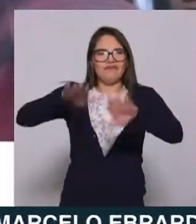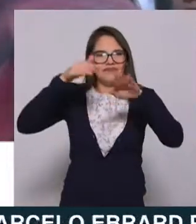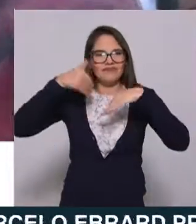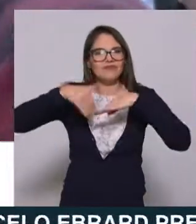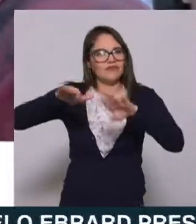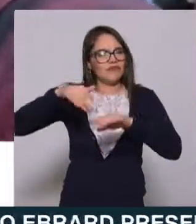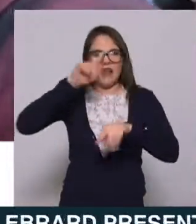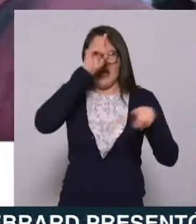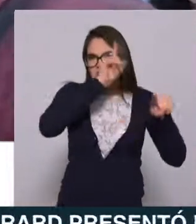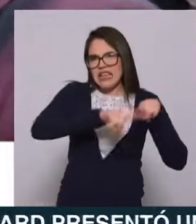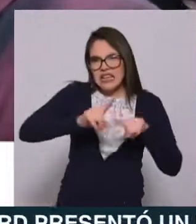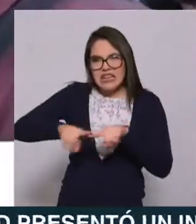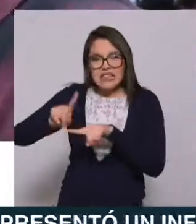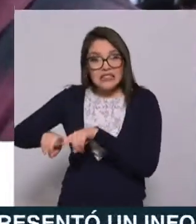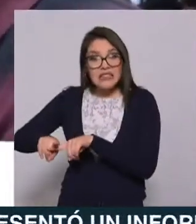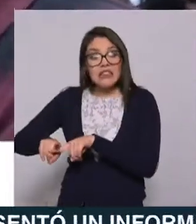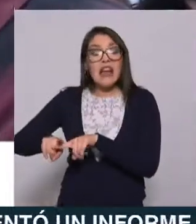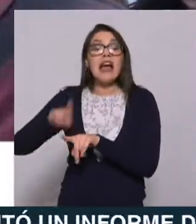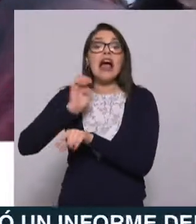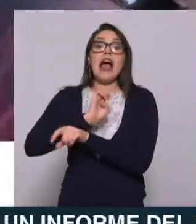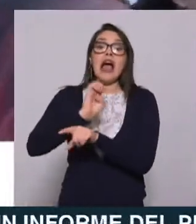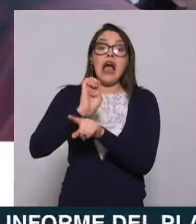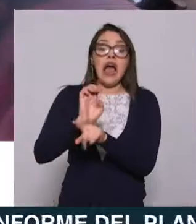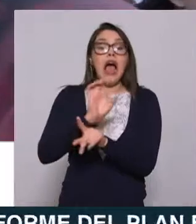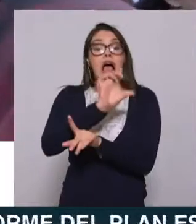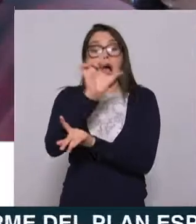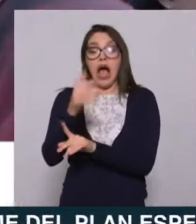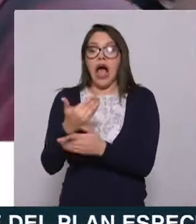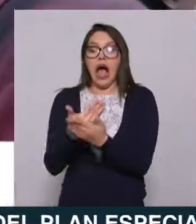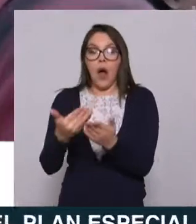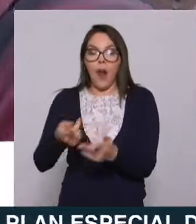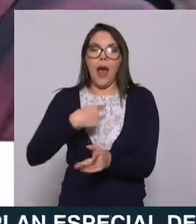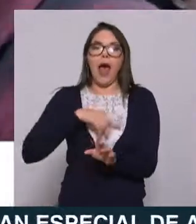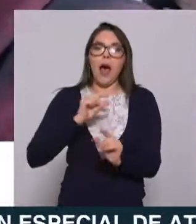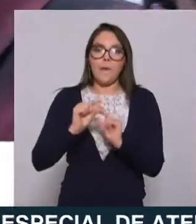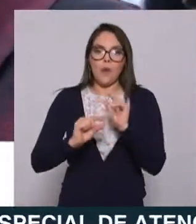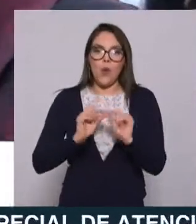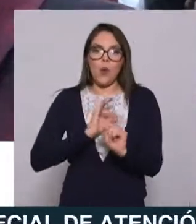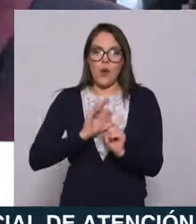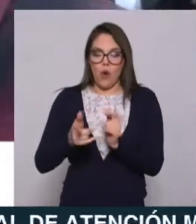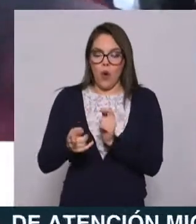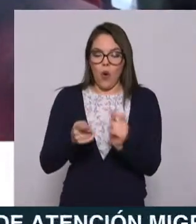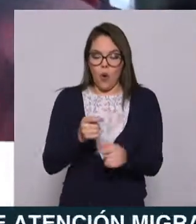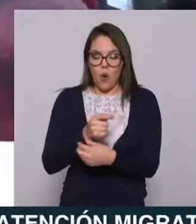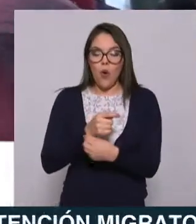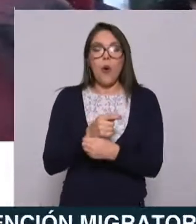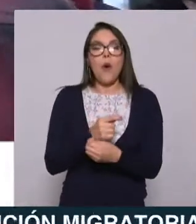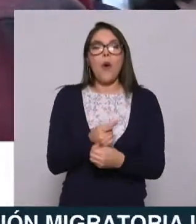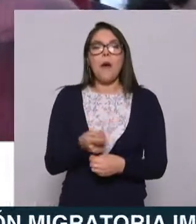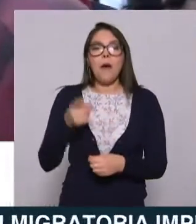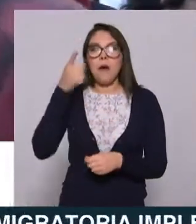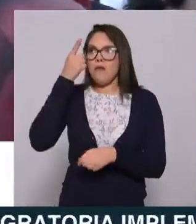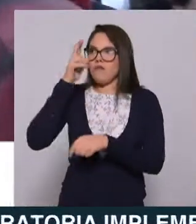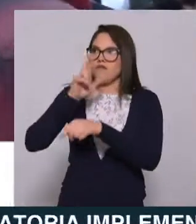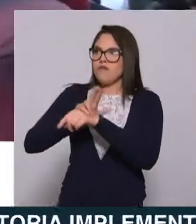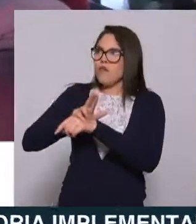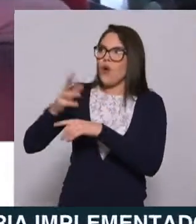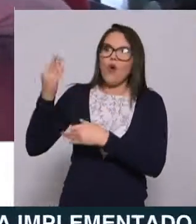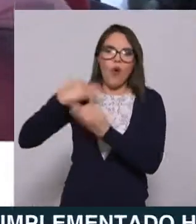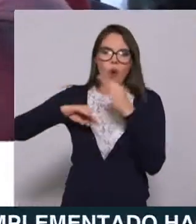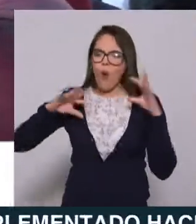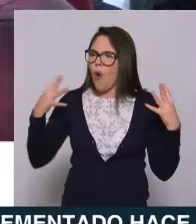lado. Entonces ya ahorita como que ya controlamos la situación, directivos organizaron la asamblea, jalamos a los